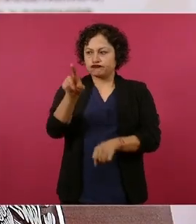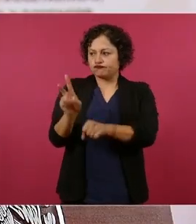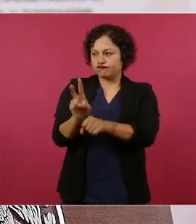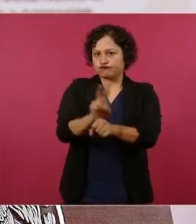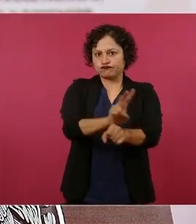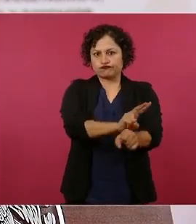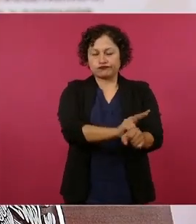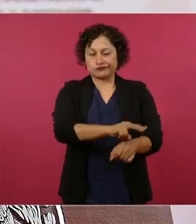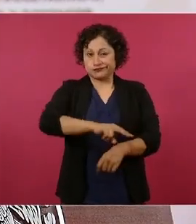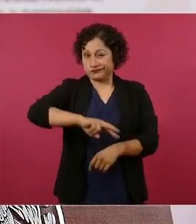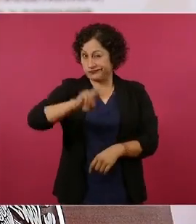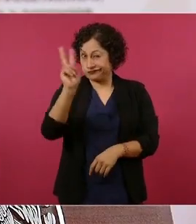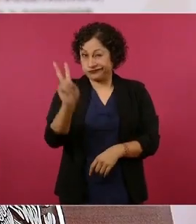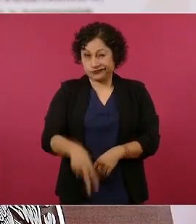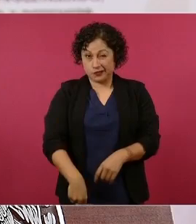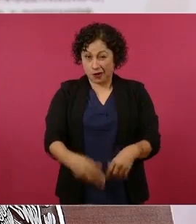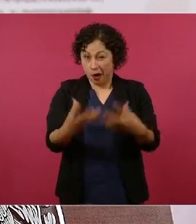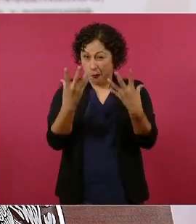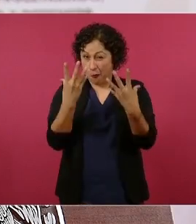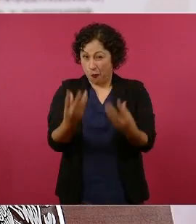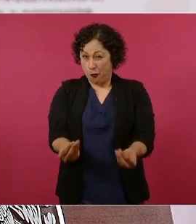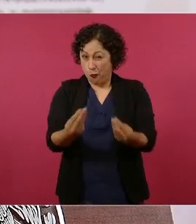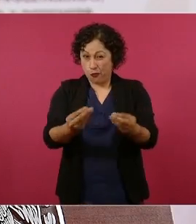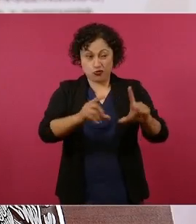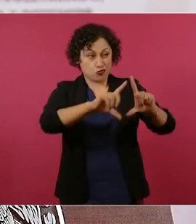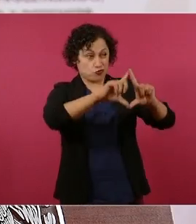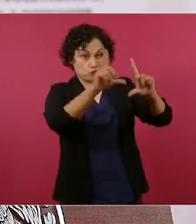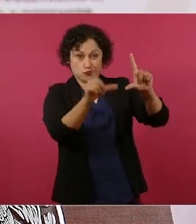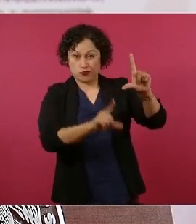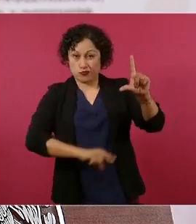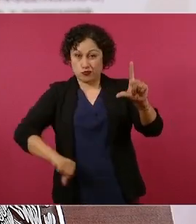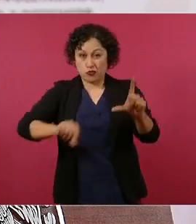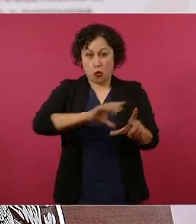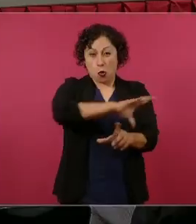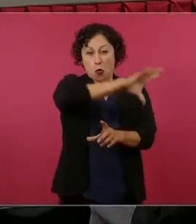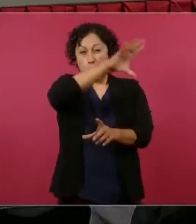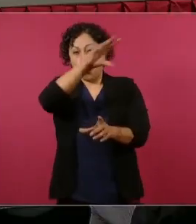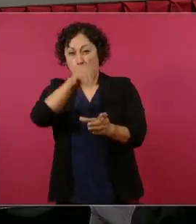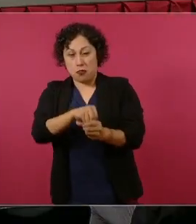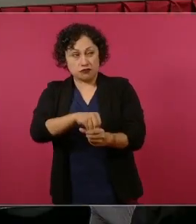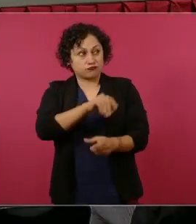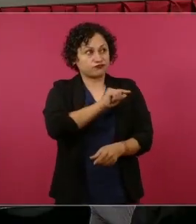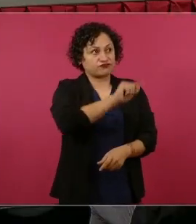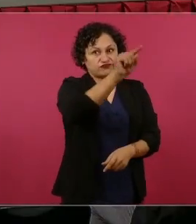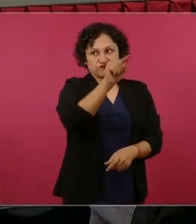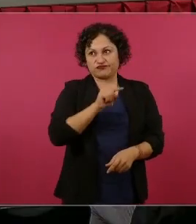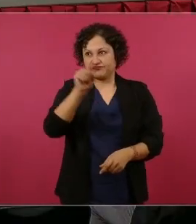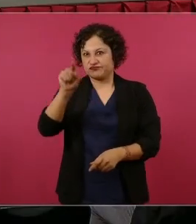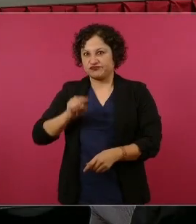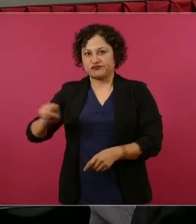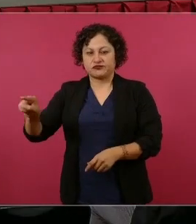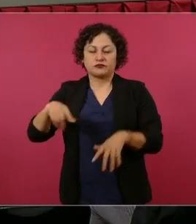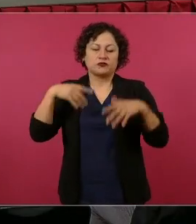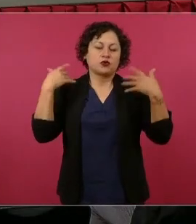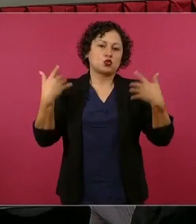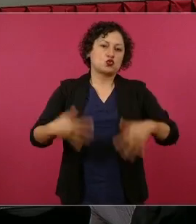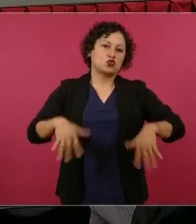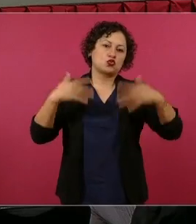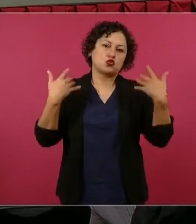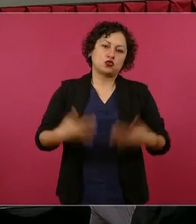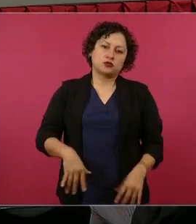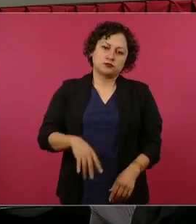territorio del país. Y hay que reconocer que